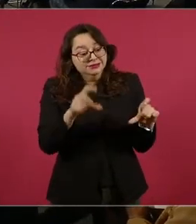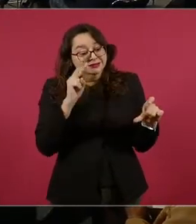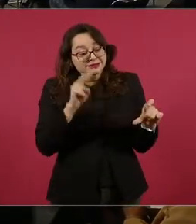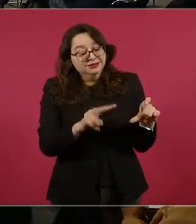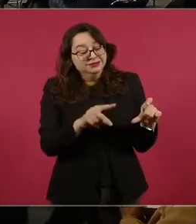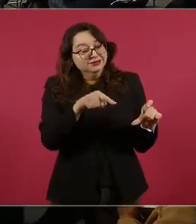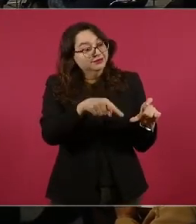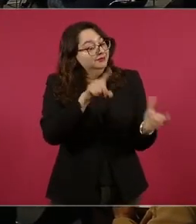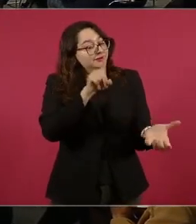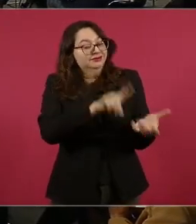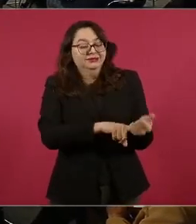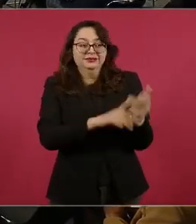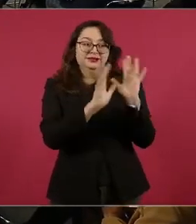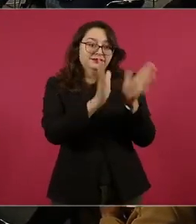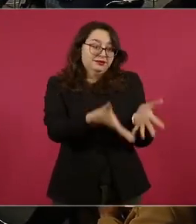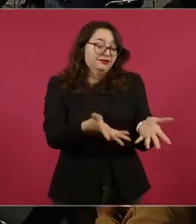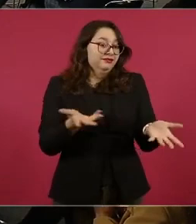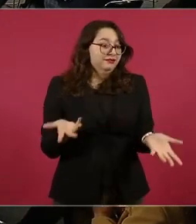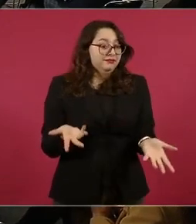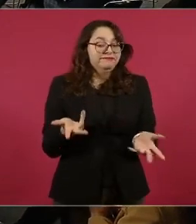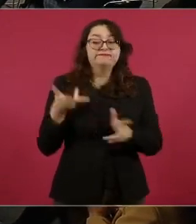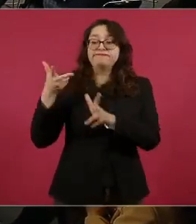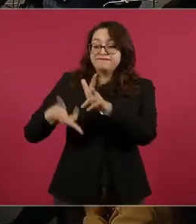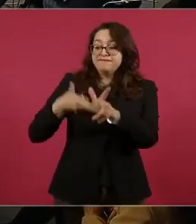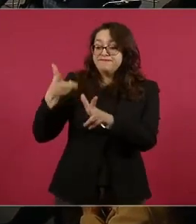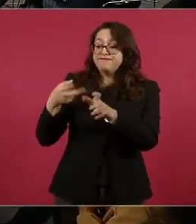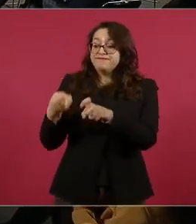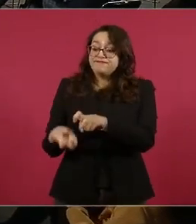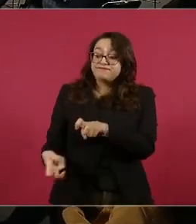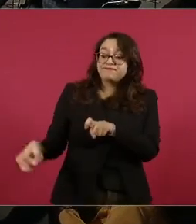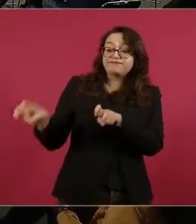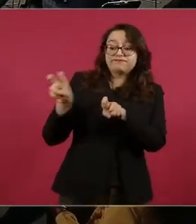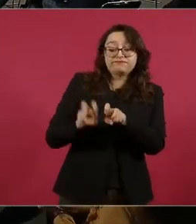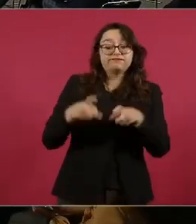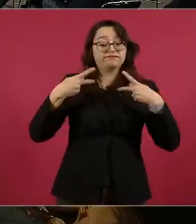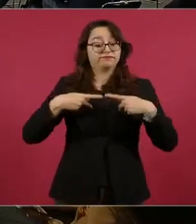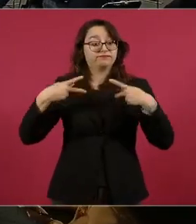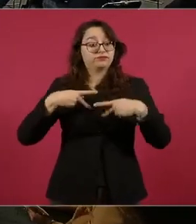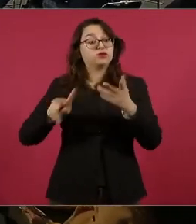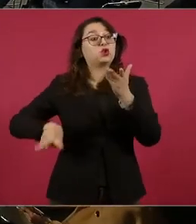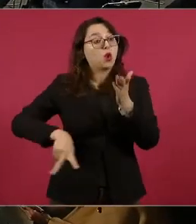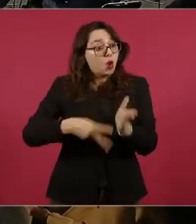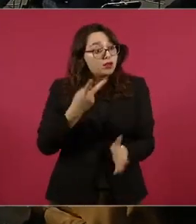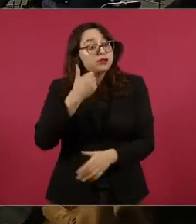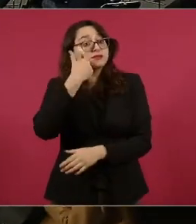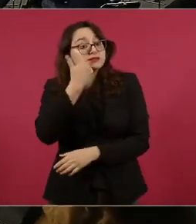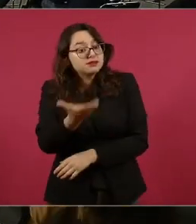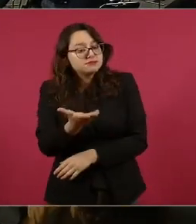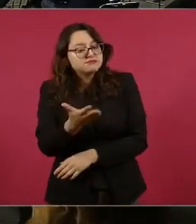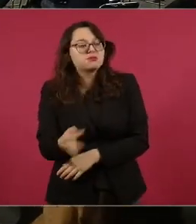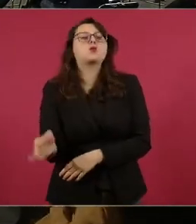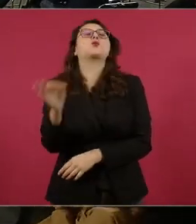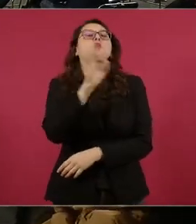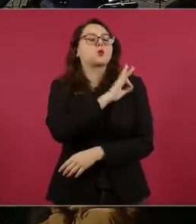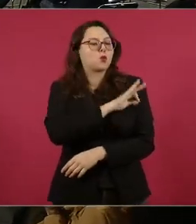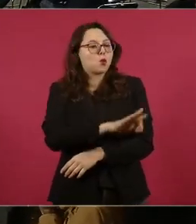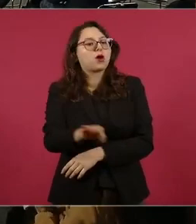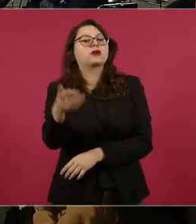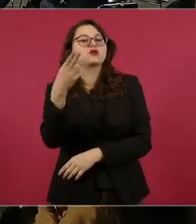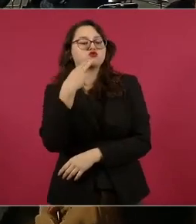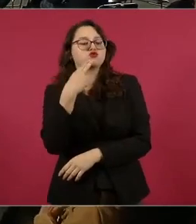cláusula que es la que establece que esas vías pueden también utilizarse